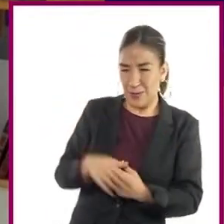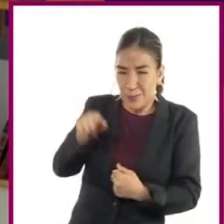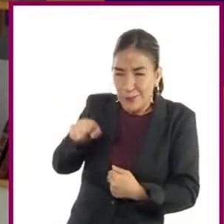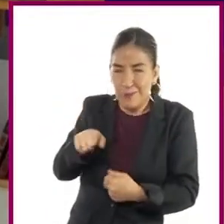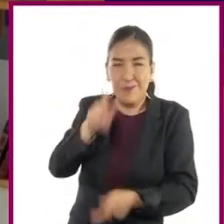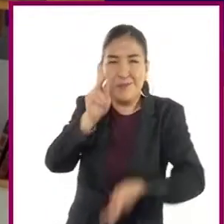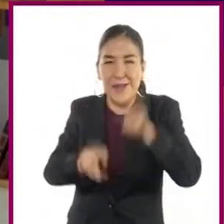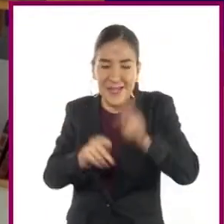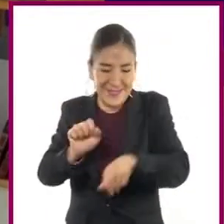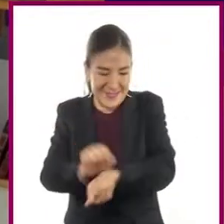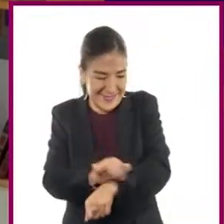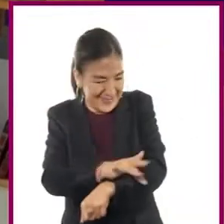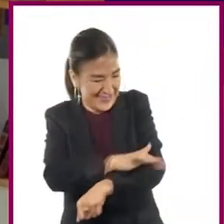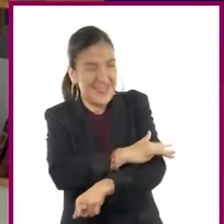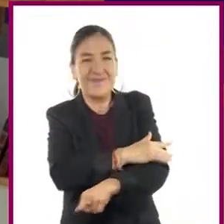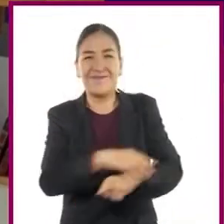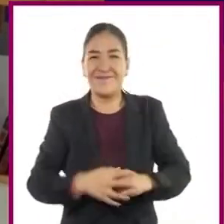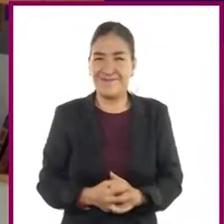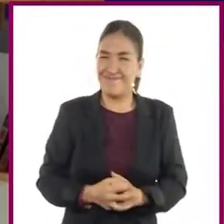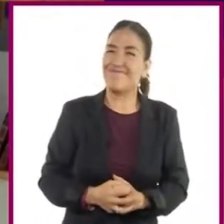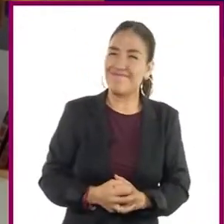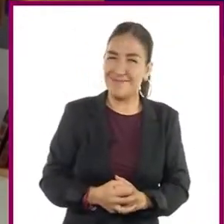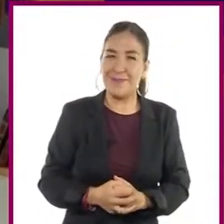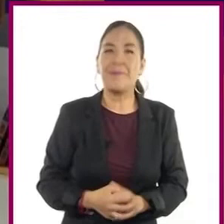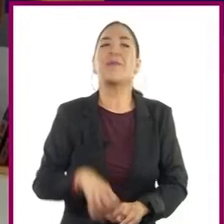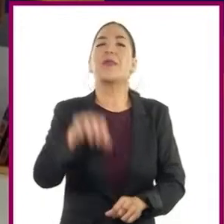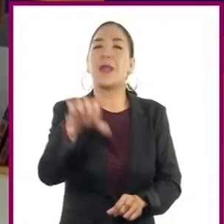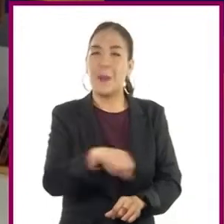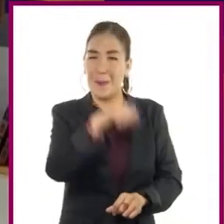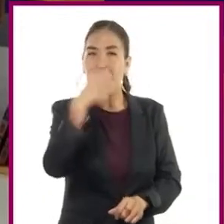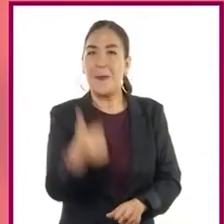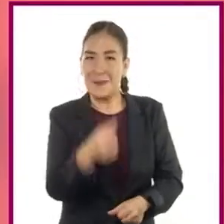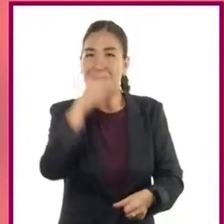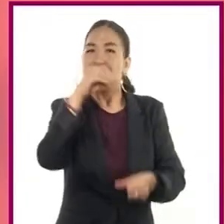sensible. Te voy a decir otro secreto.